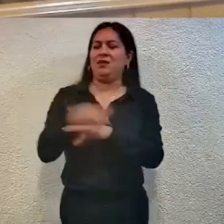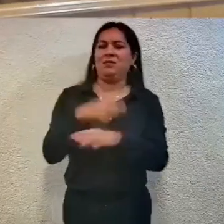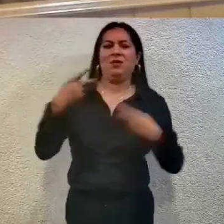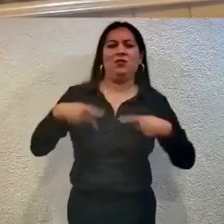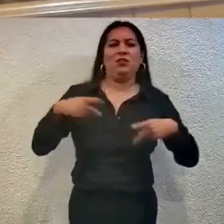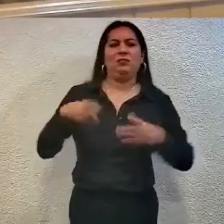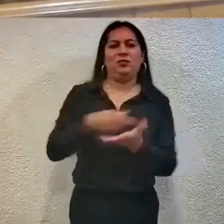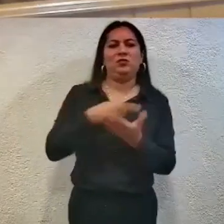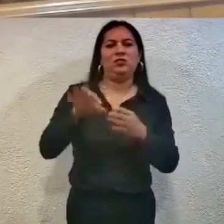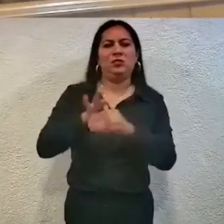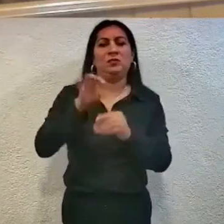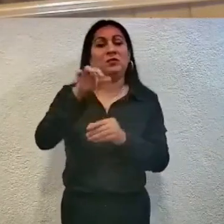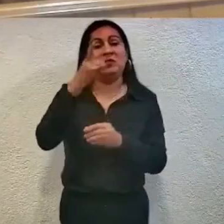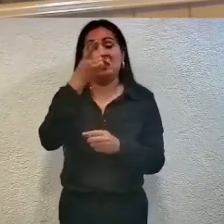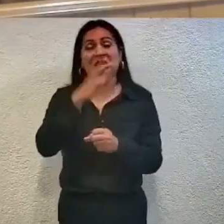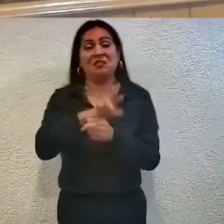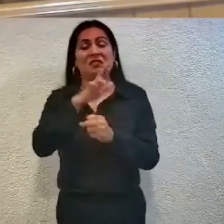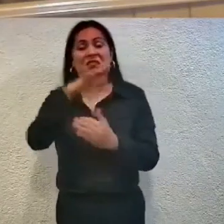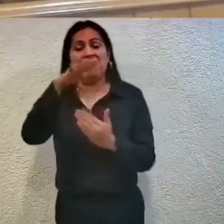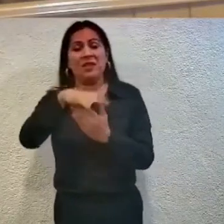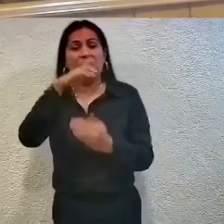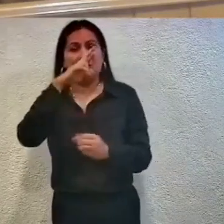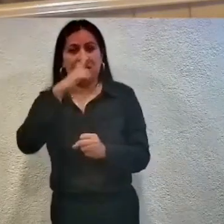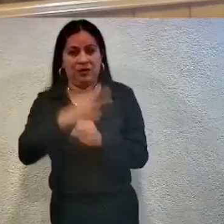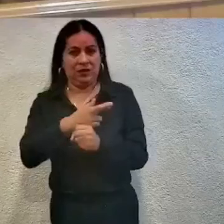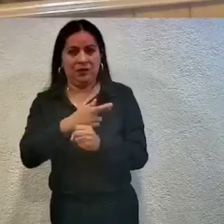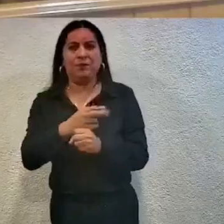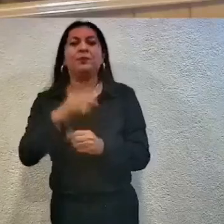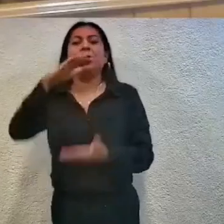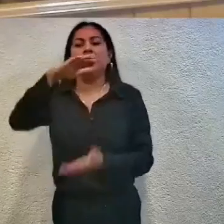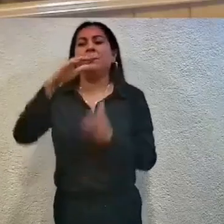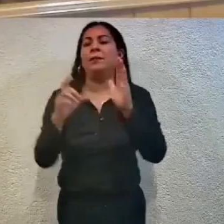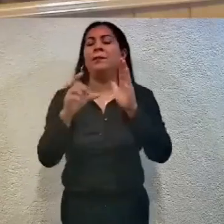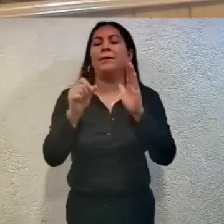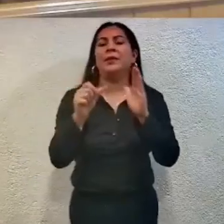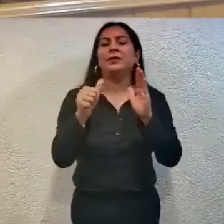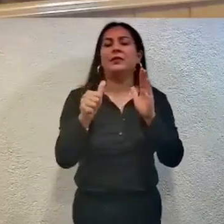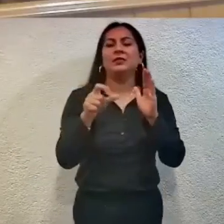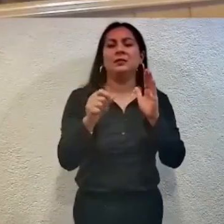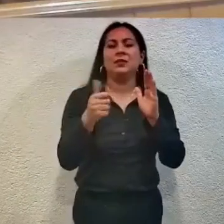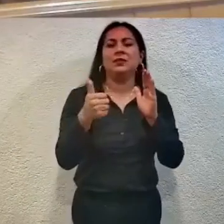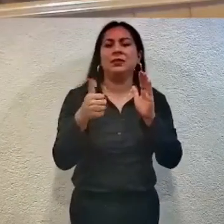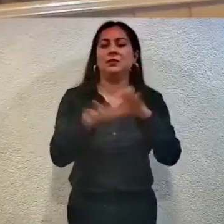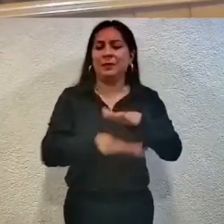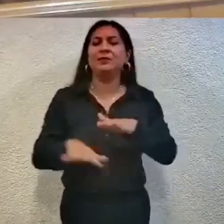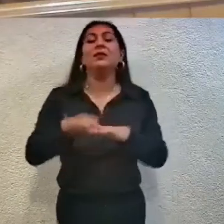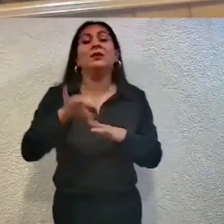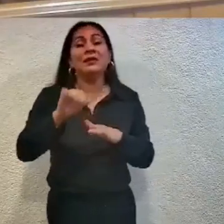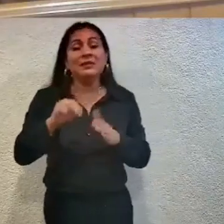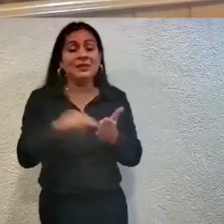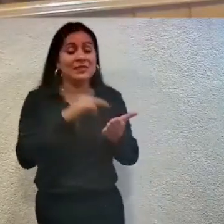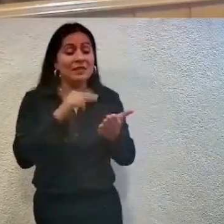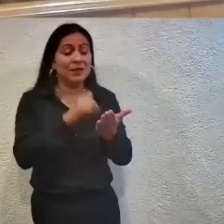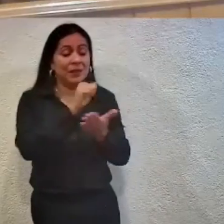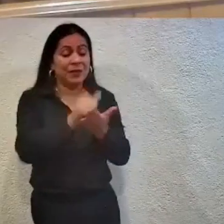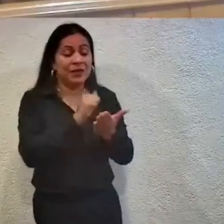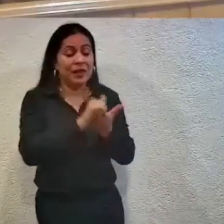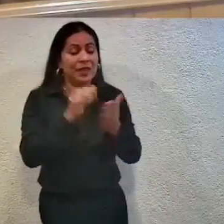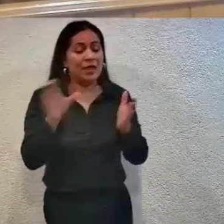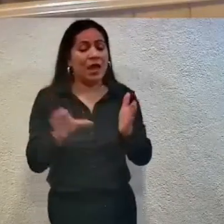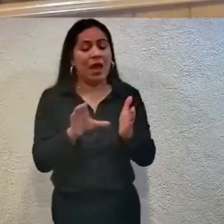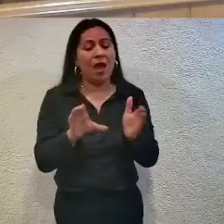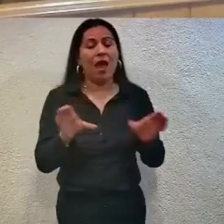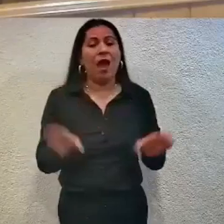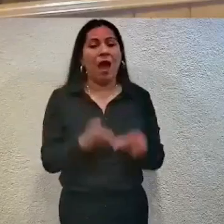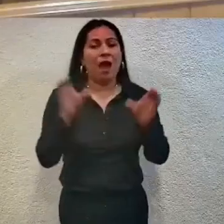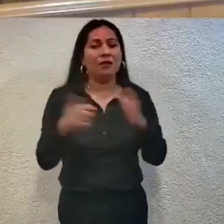ánimo de los votantes y de los integrantes de la mesa directiva de casilla. Respecto a la casilla 2626 básica, porque sí está